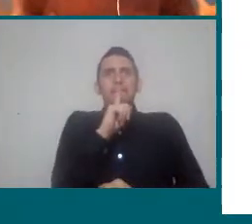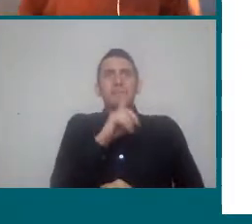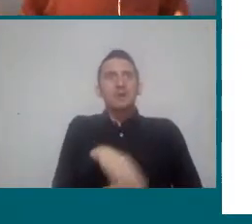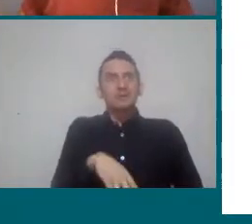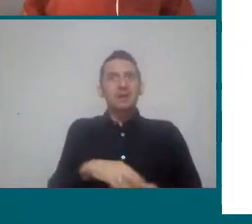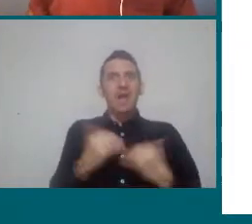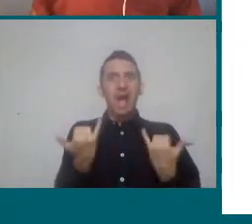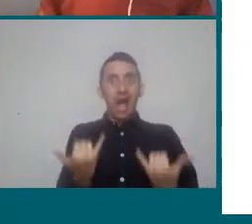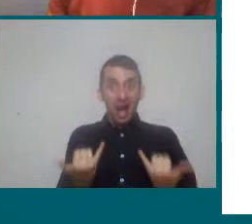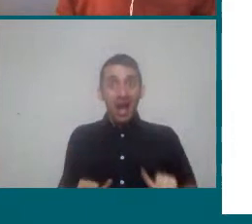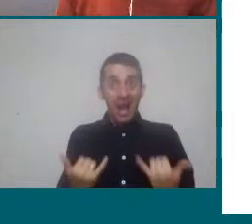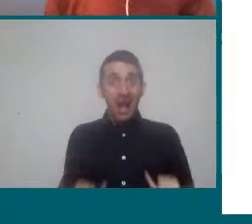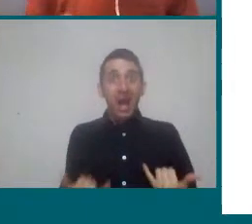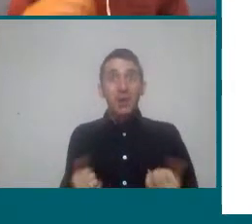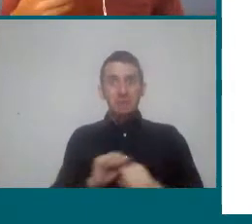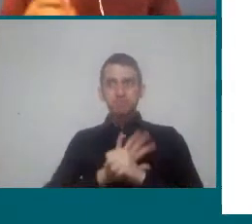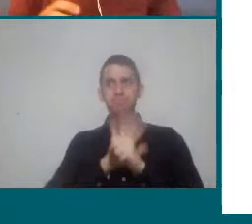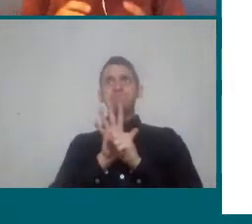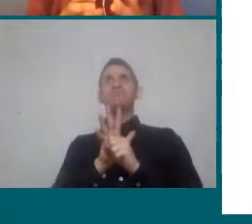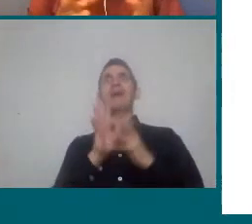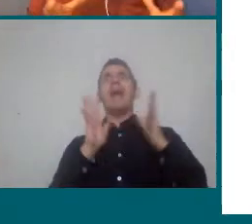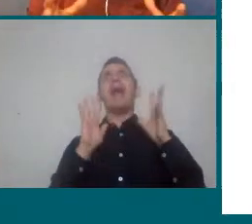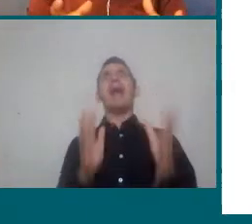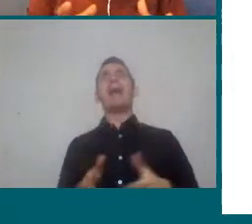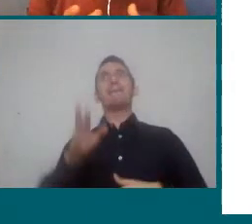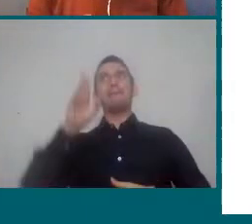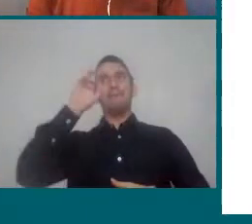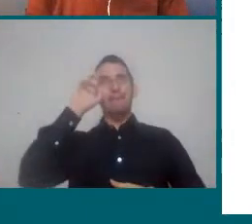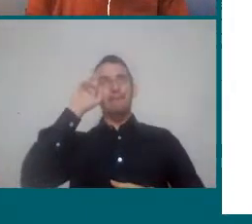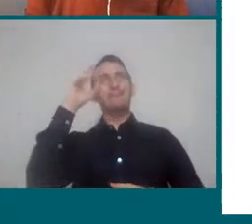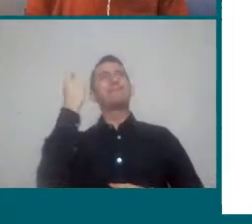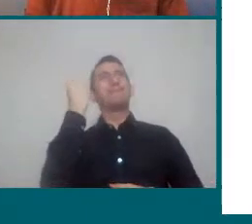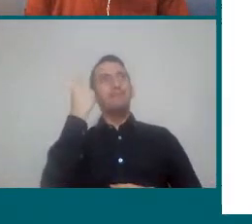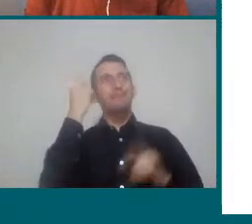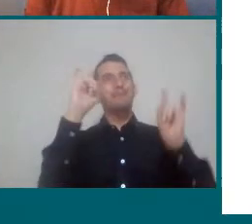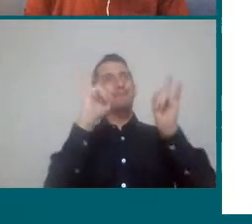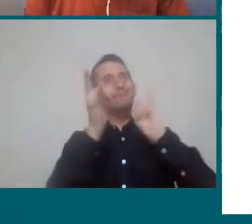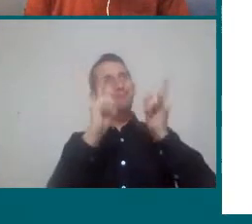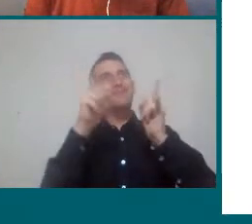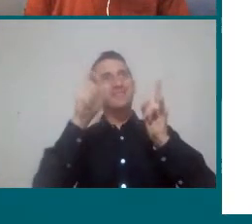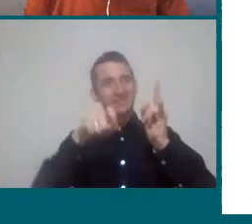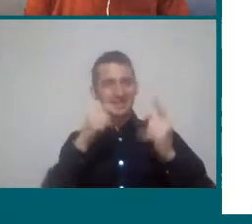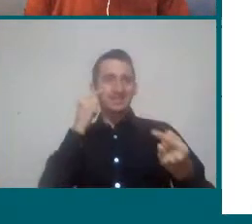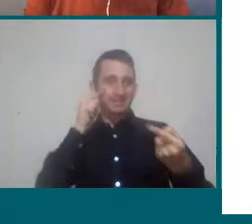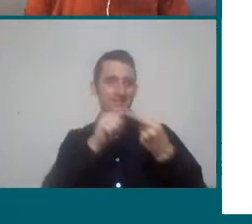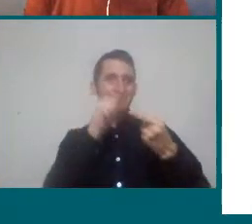esto nos lo ha puesto muy, muy relevante y muy de por medio y creo que